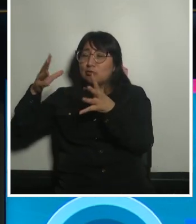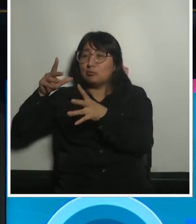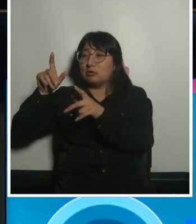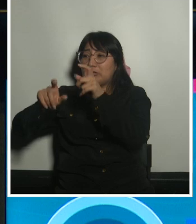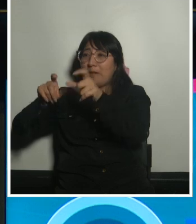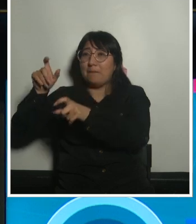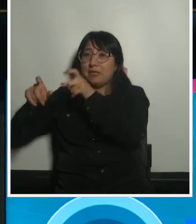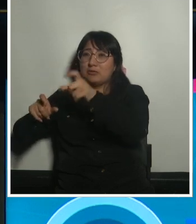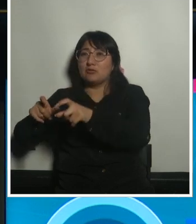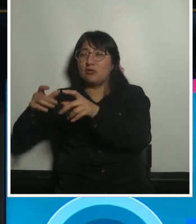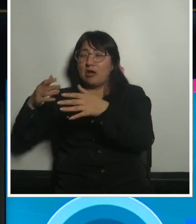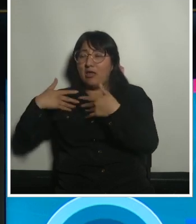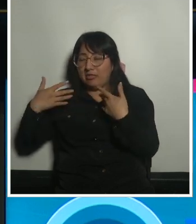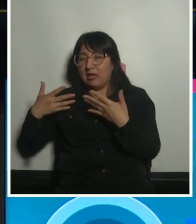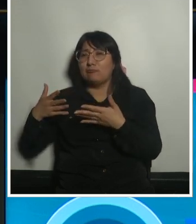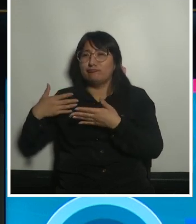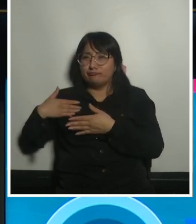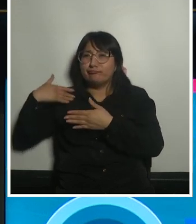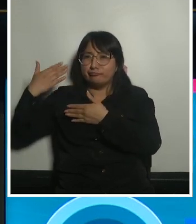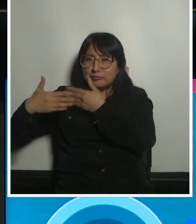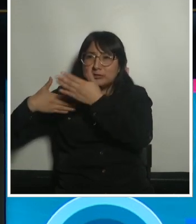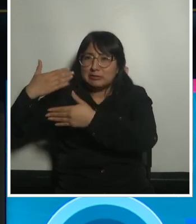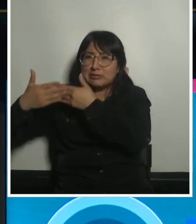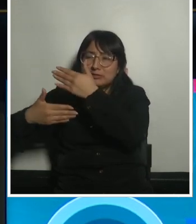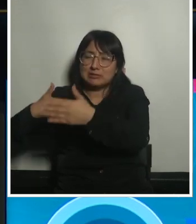adelante post-desastre y